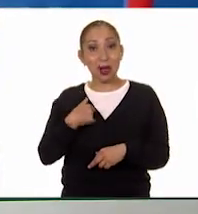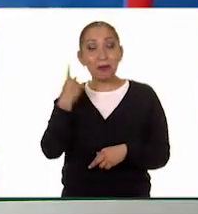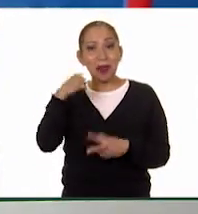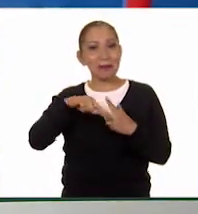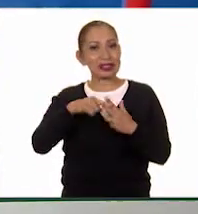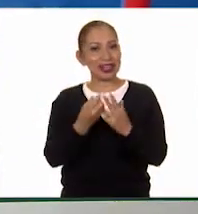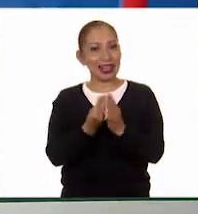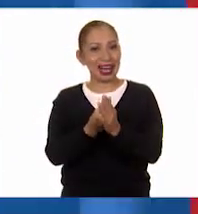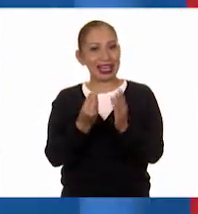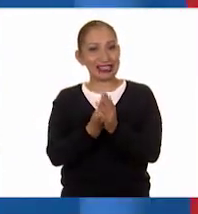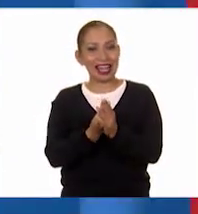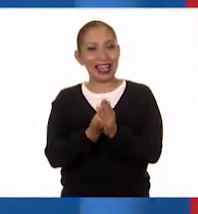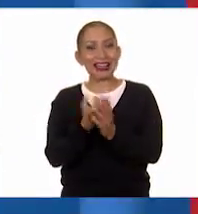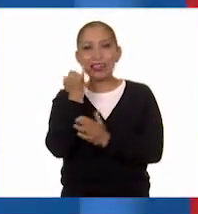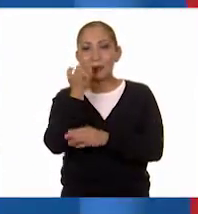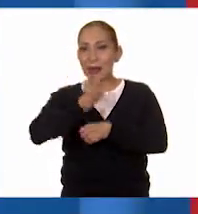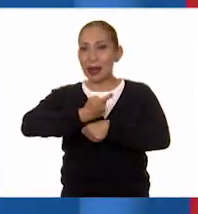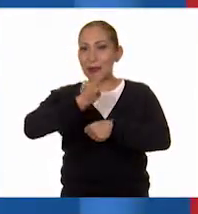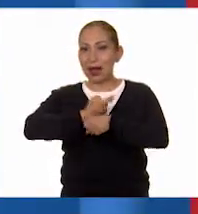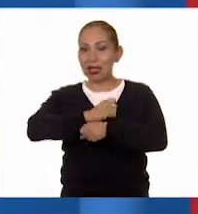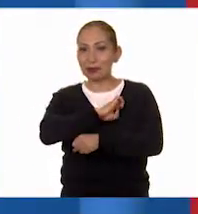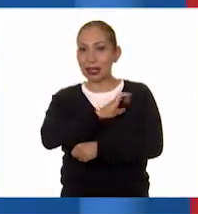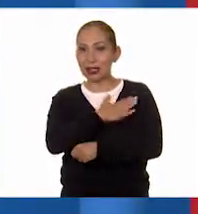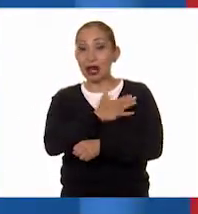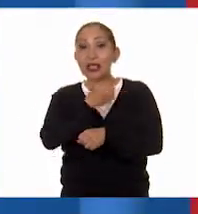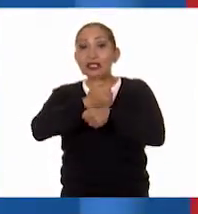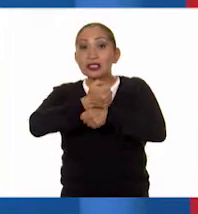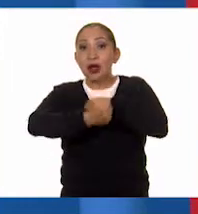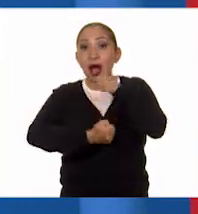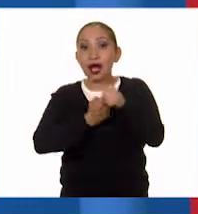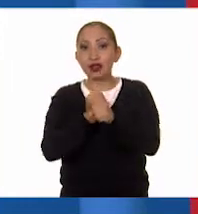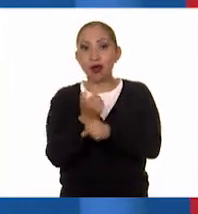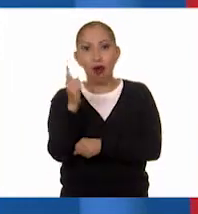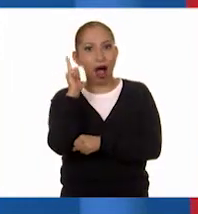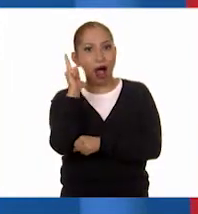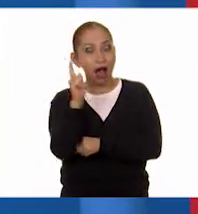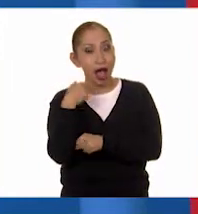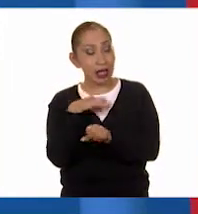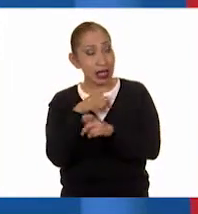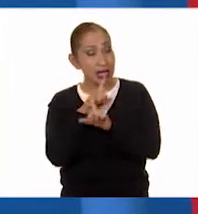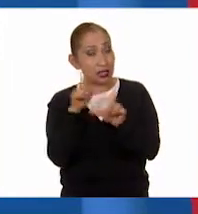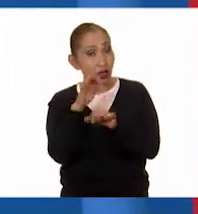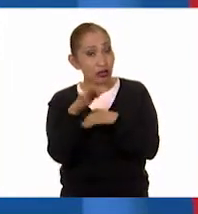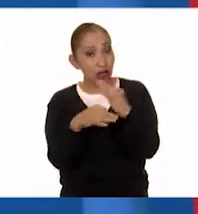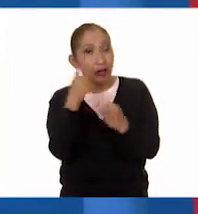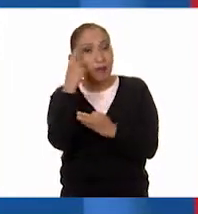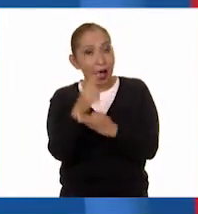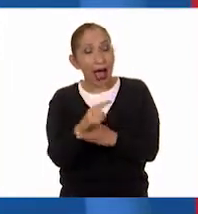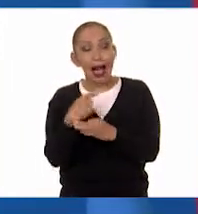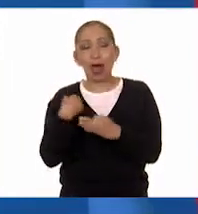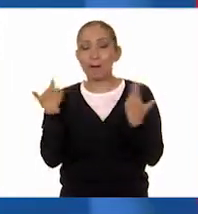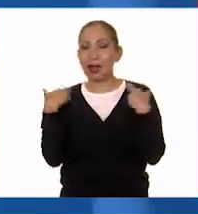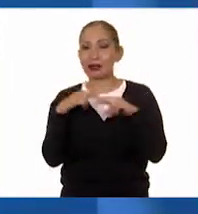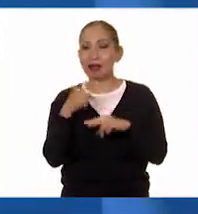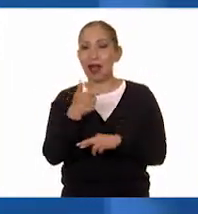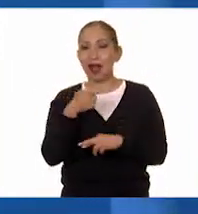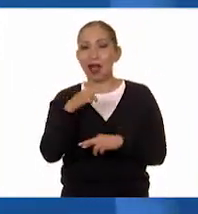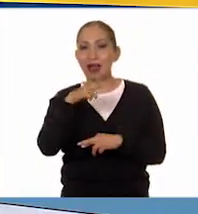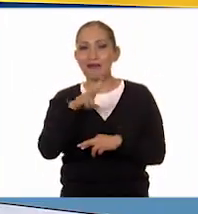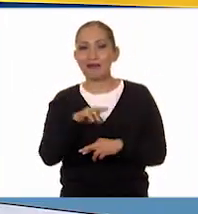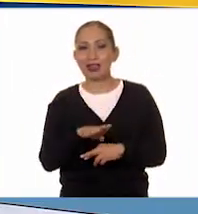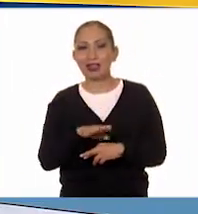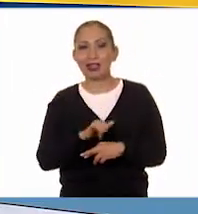con esta sesión de lengua materna para sexto grado. Espero que tengan todo su material listo para poder recibir a la maestra Gaby. Bienvenida,